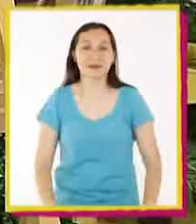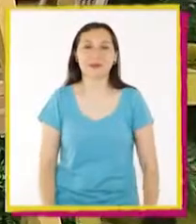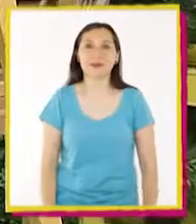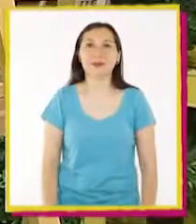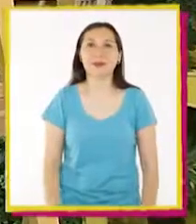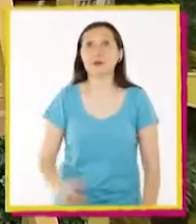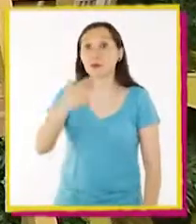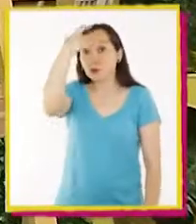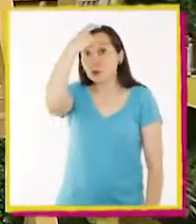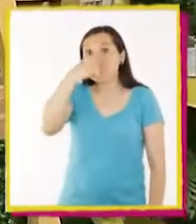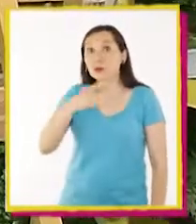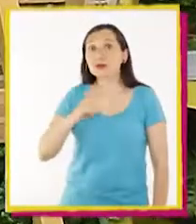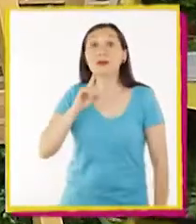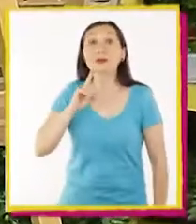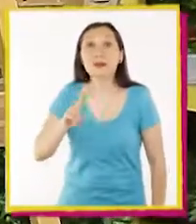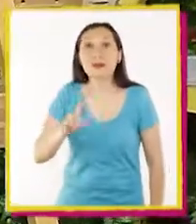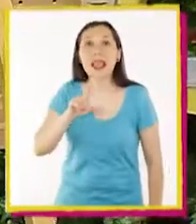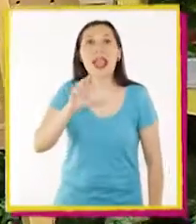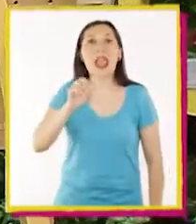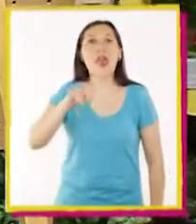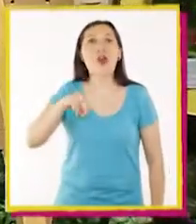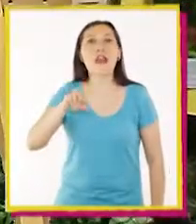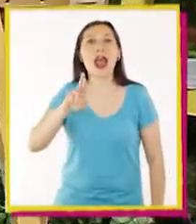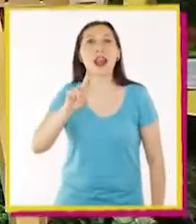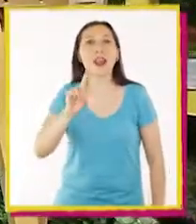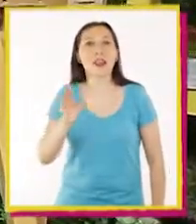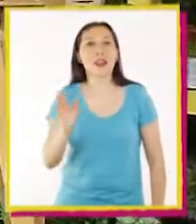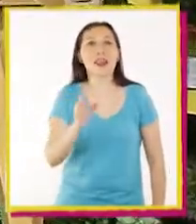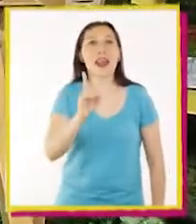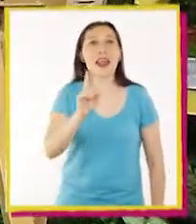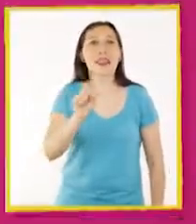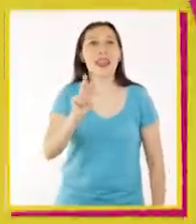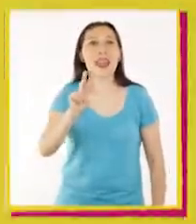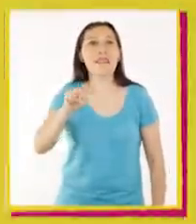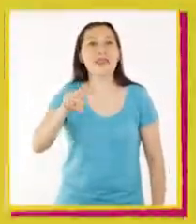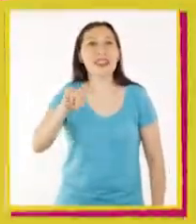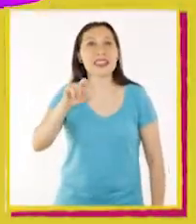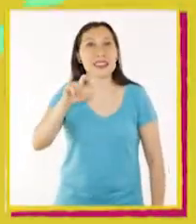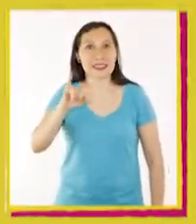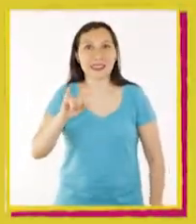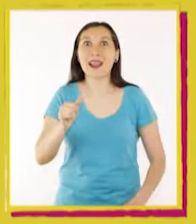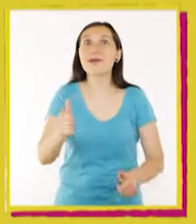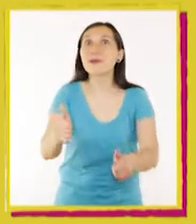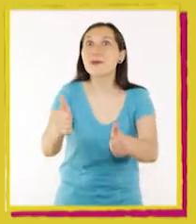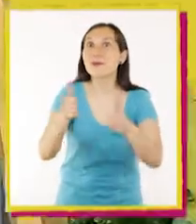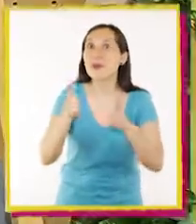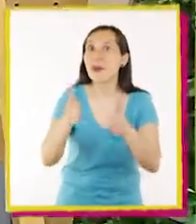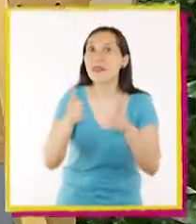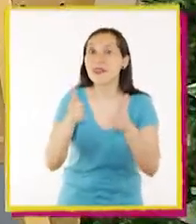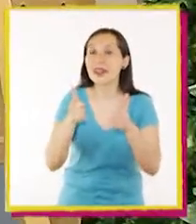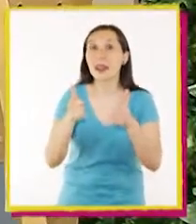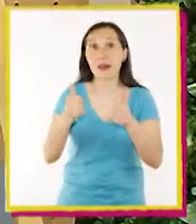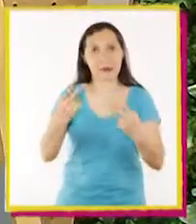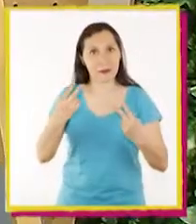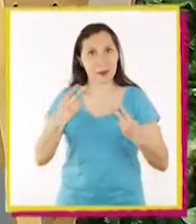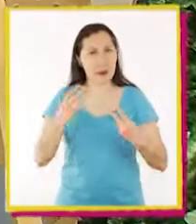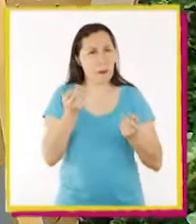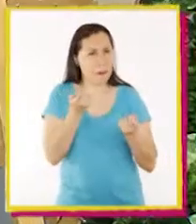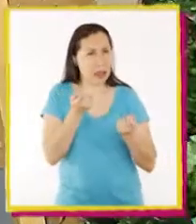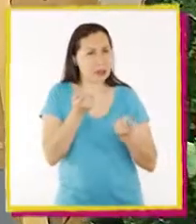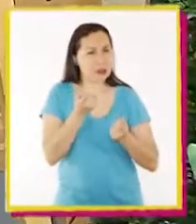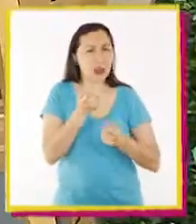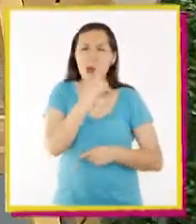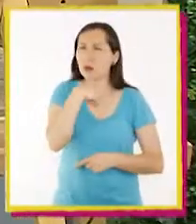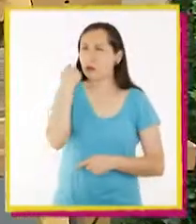1, 2, 3, 4, 5, 6, 7, 8, 9, 10. ¡Soy Leonardo da Vinci! ¡Muy bien! Miren,